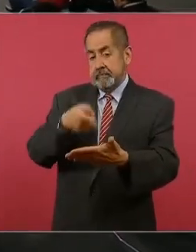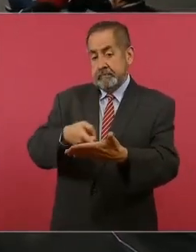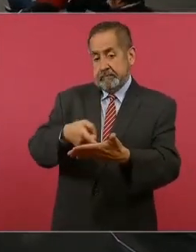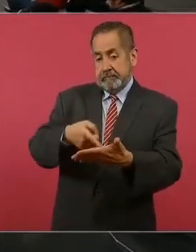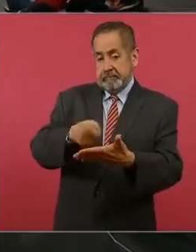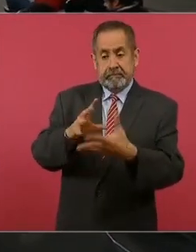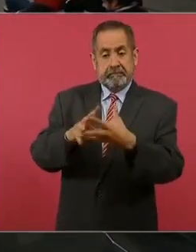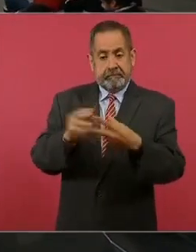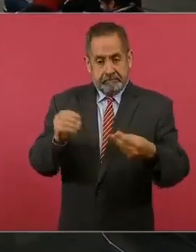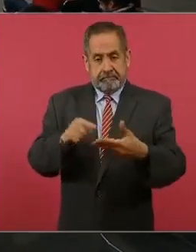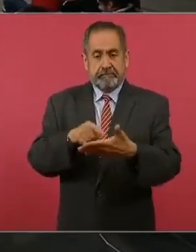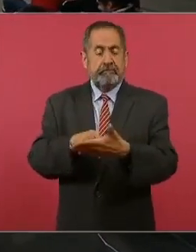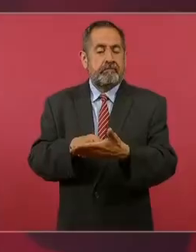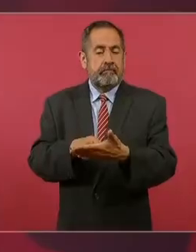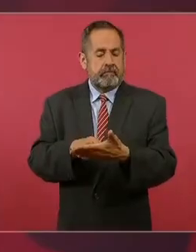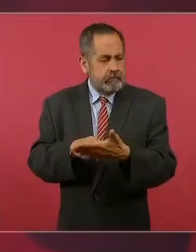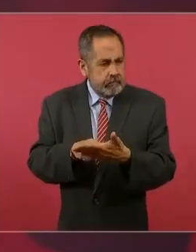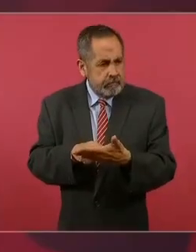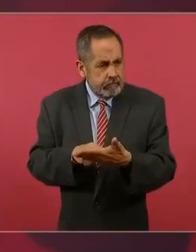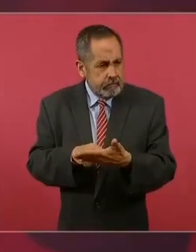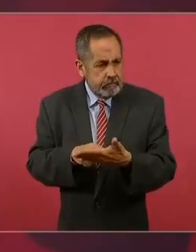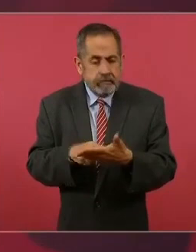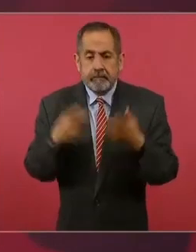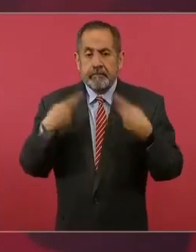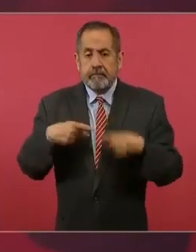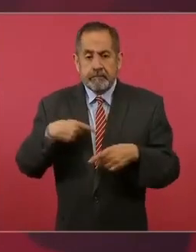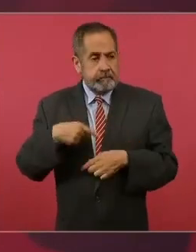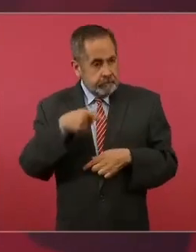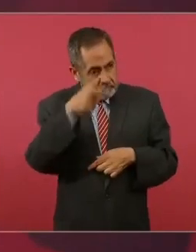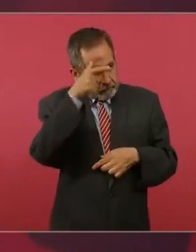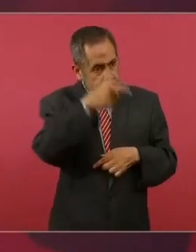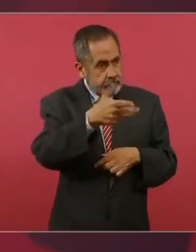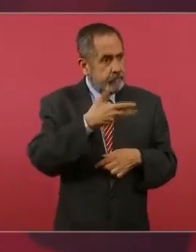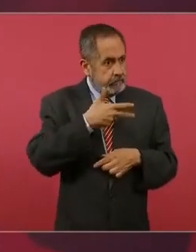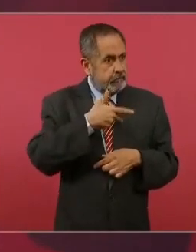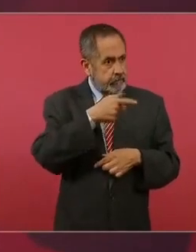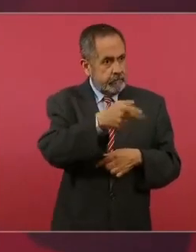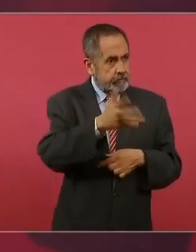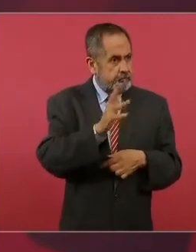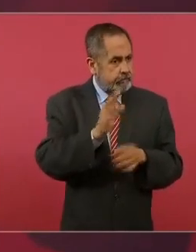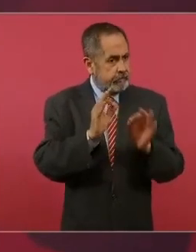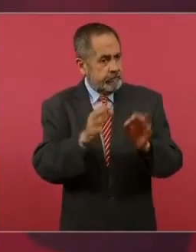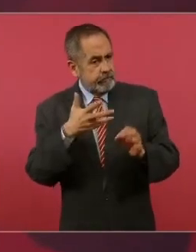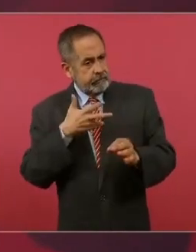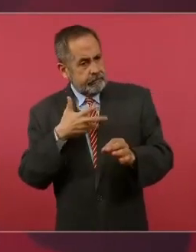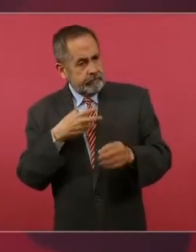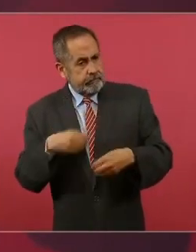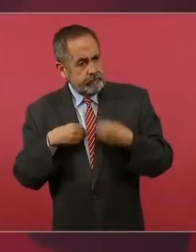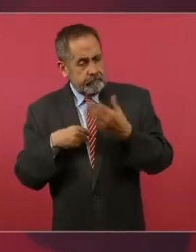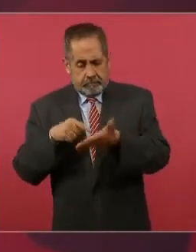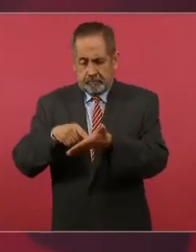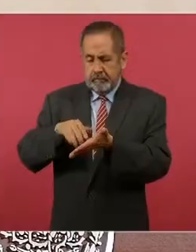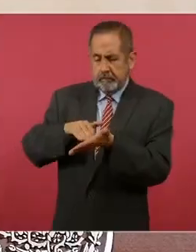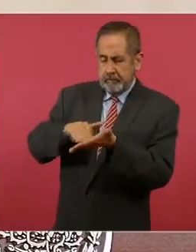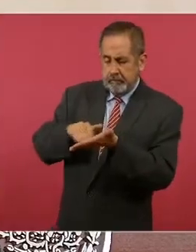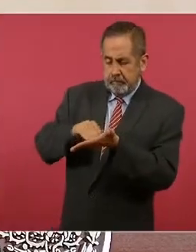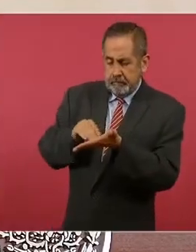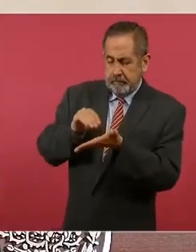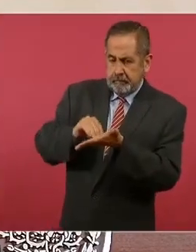y se encuentra la persona, pero no se actualiza